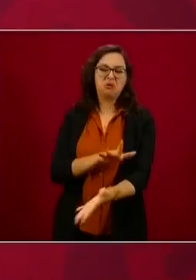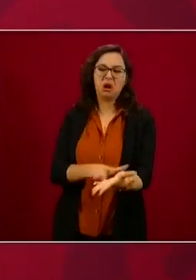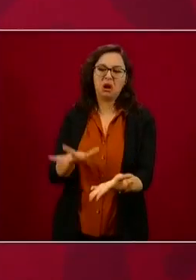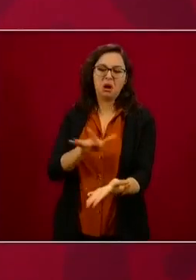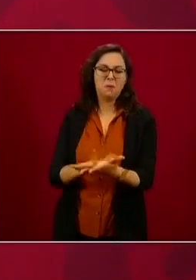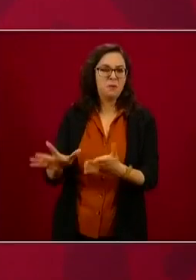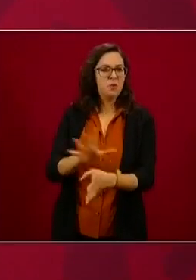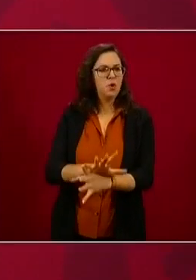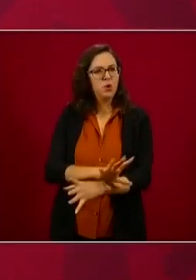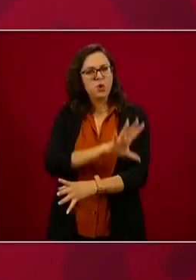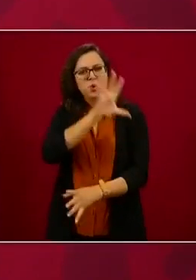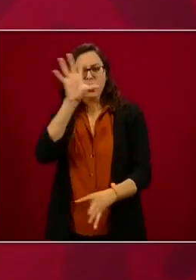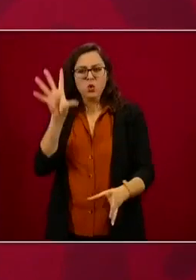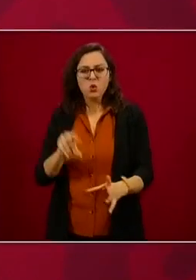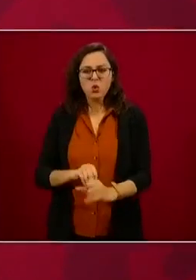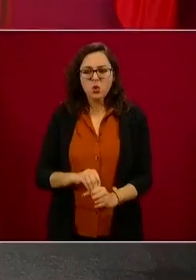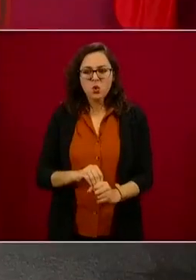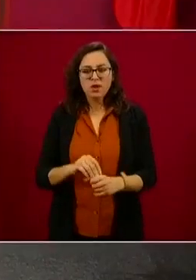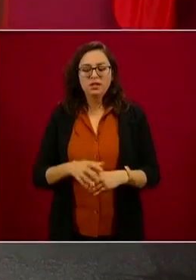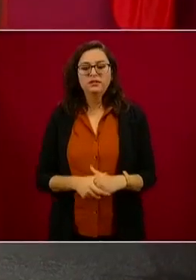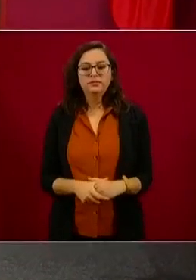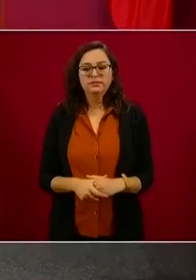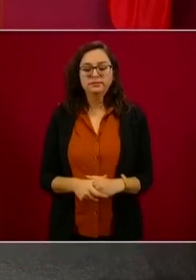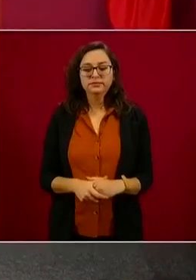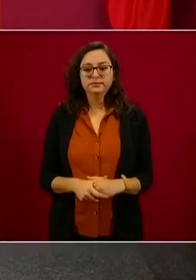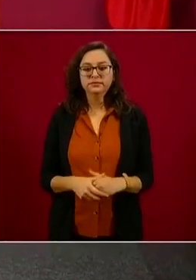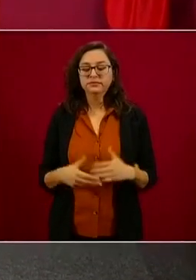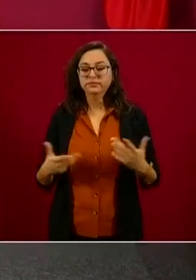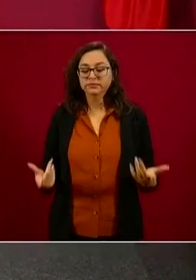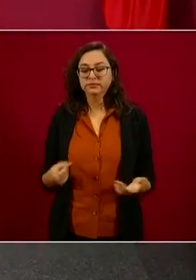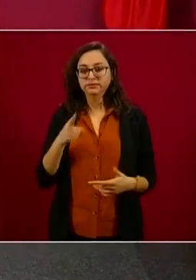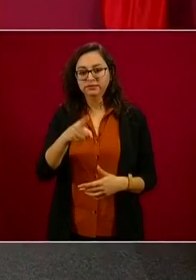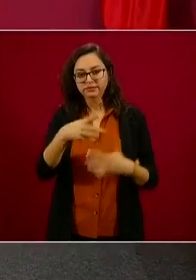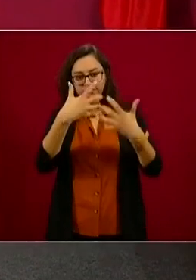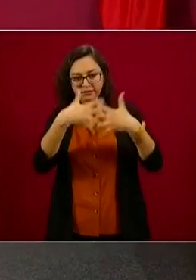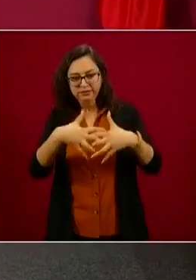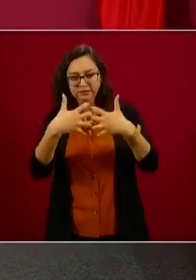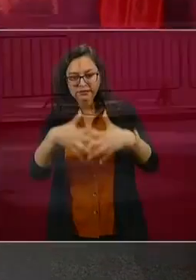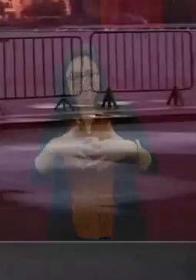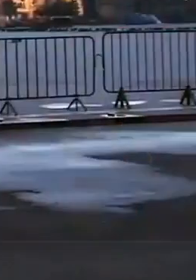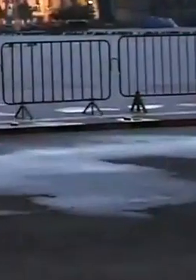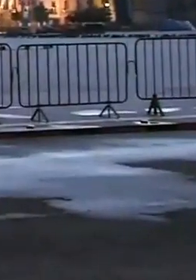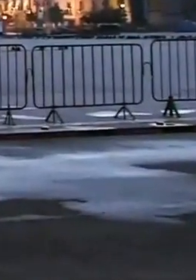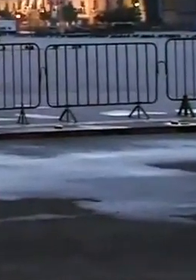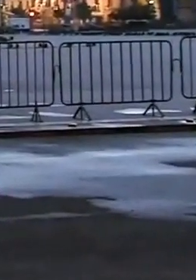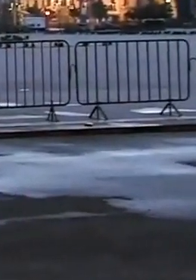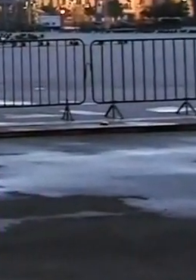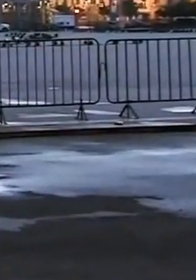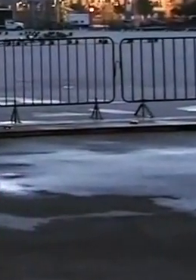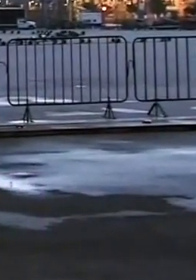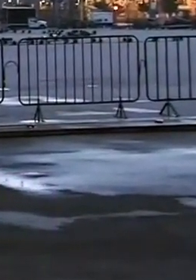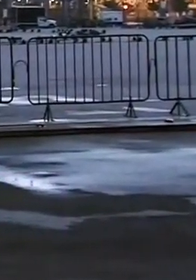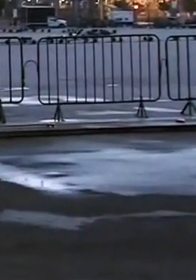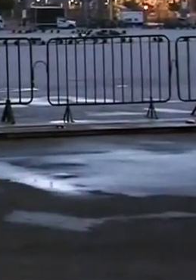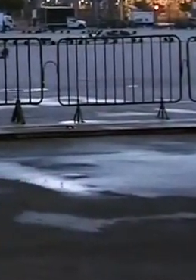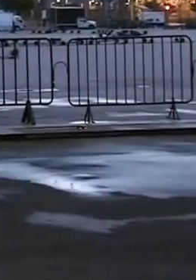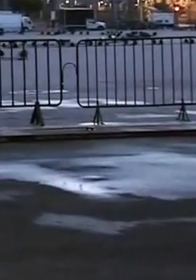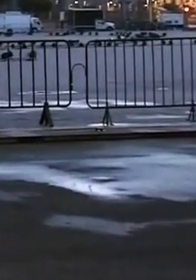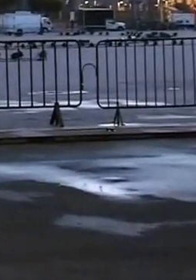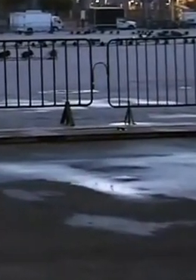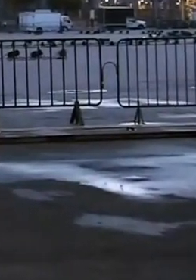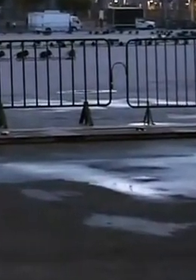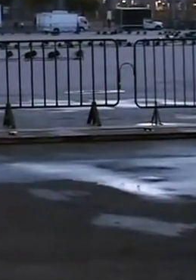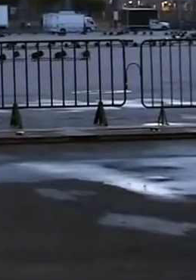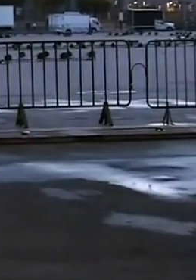Niega López Obrador que el ejército haya tomado la Catedral Metropolitana. Aseguró que su gobierno es respetuoso de todas las religiones